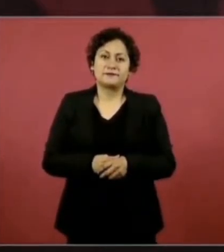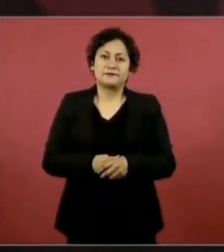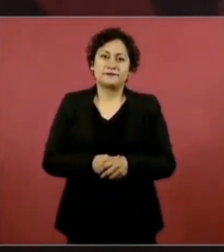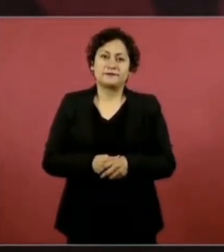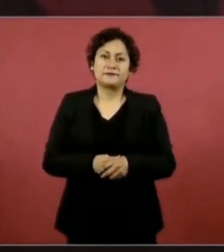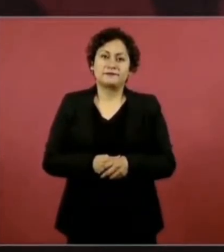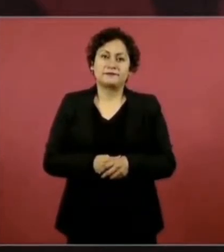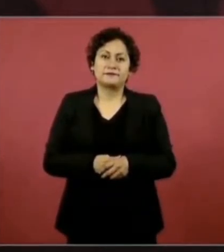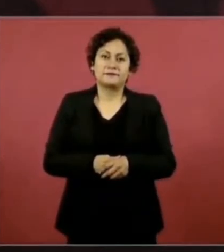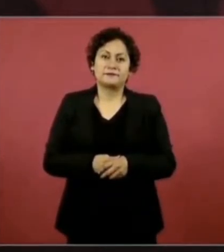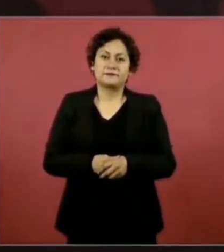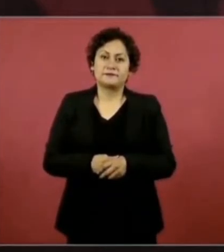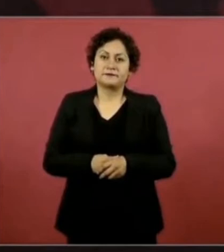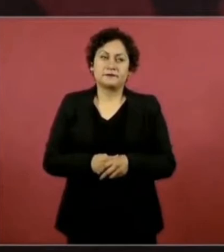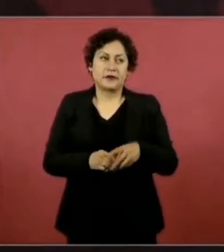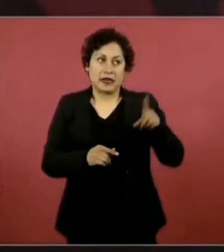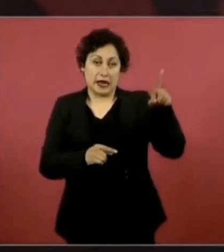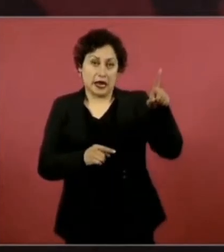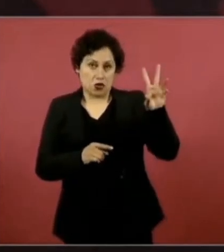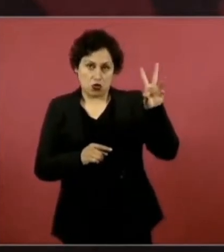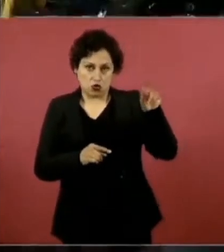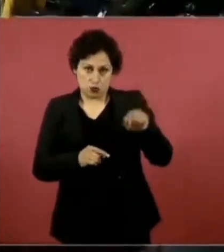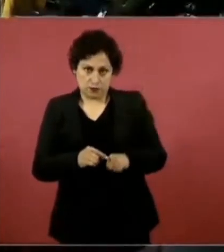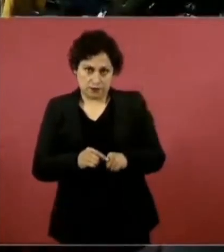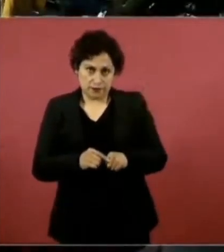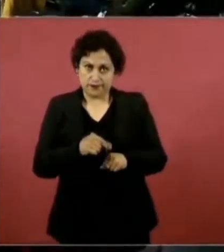no son ellos.